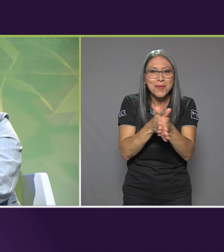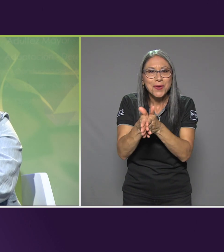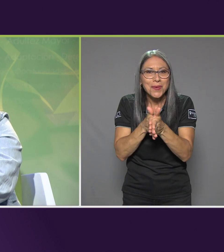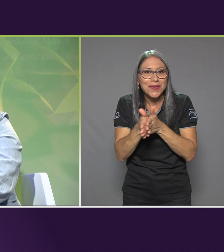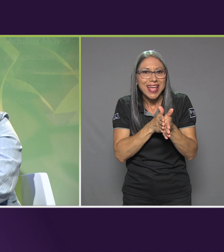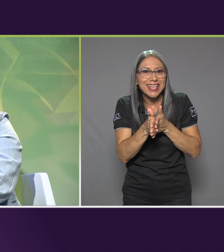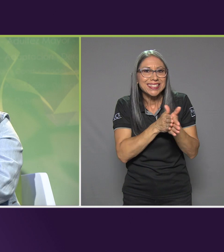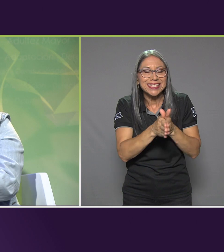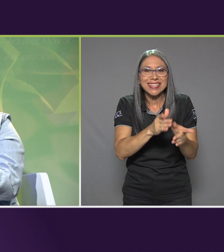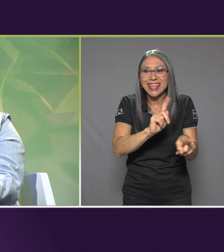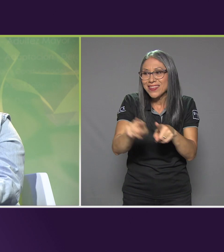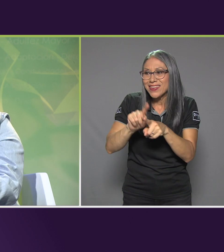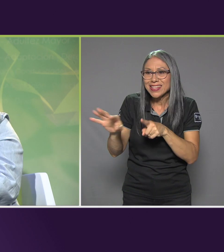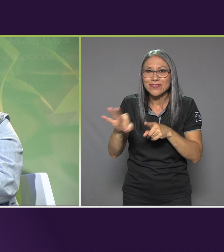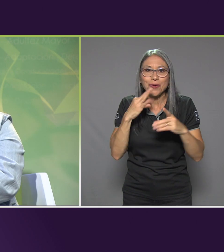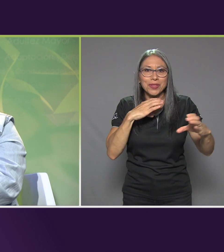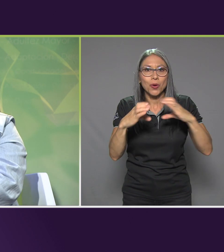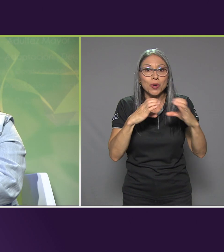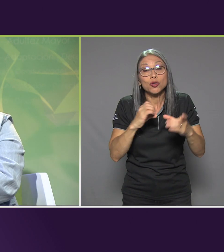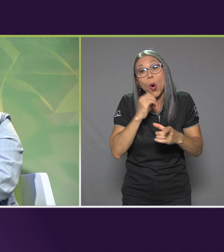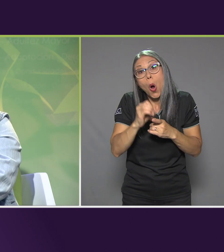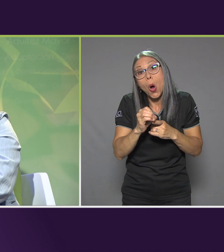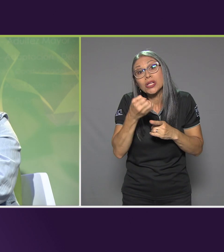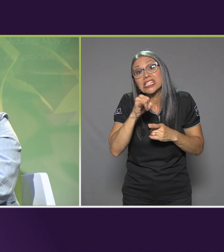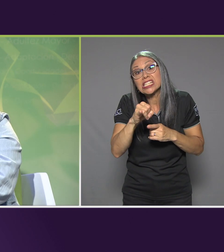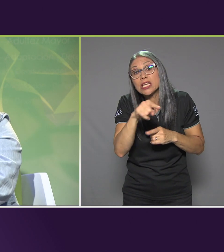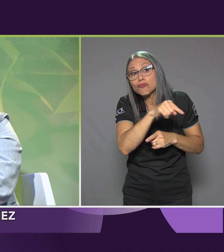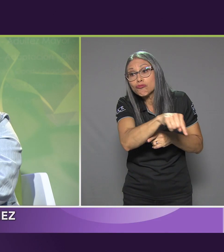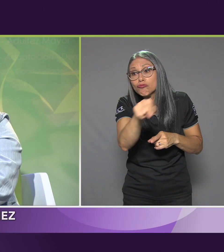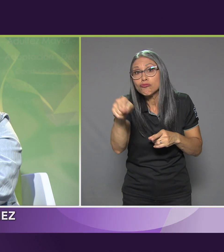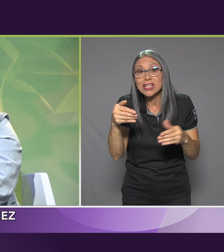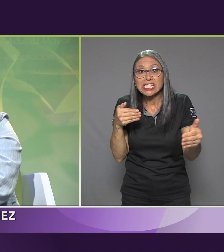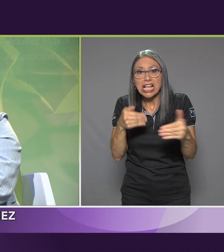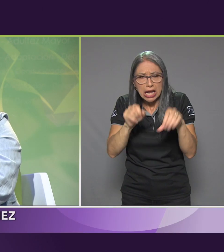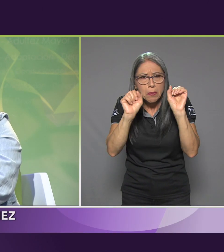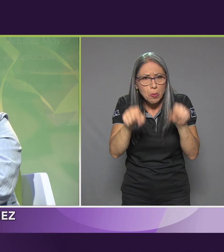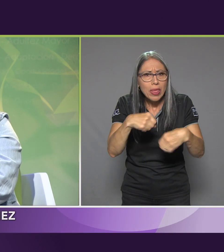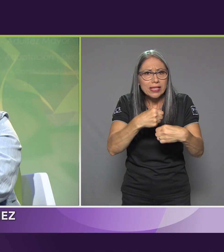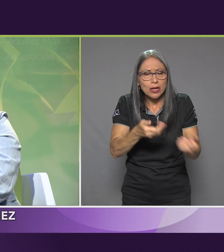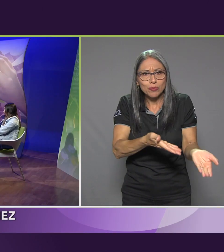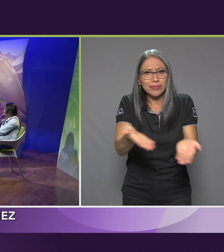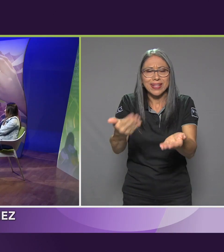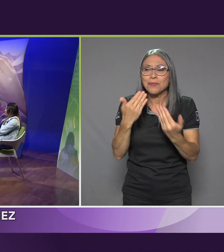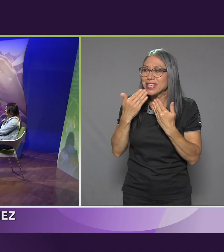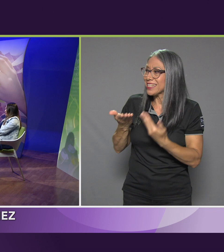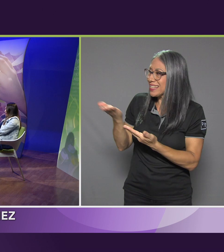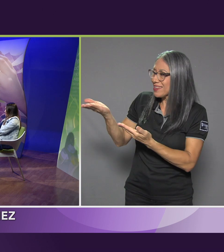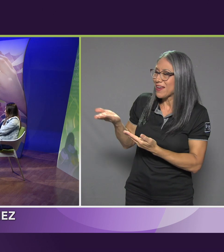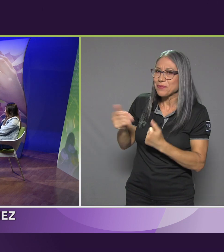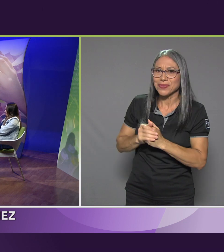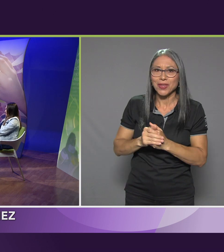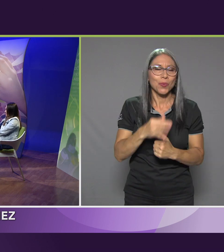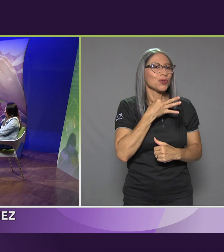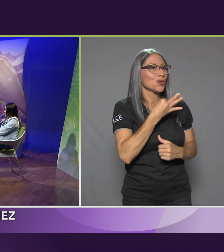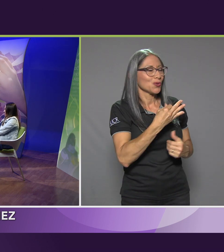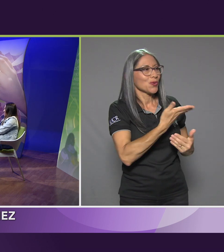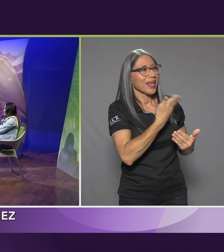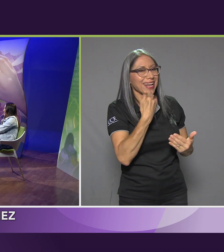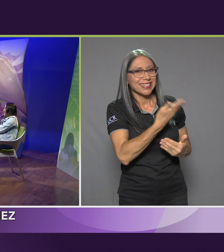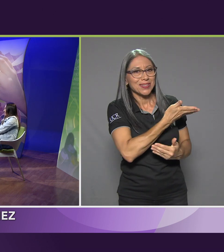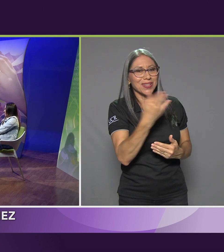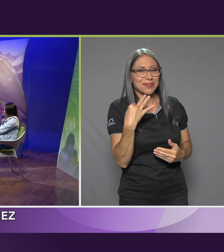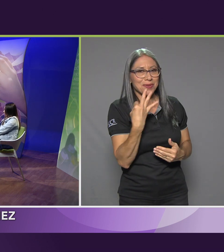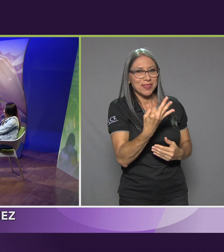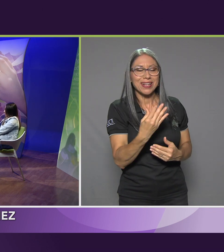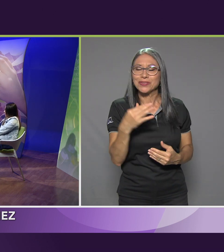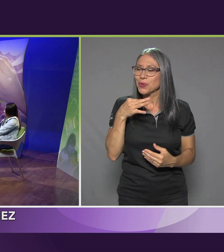aproveche esos medios de comunicación o si les queda cerca alguna de las sedes también para acercarse al CENAREC. Muchas gracias, Iván y Paola. Muy amable. Mucho gusto, muy amable.